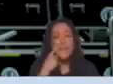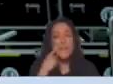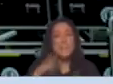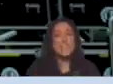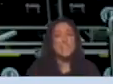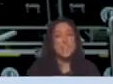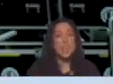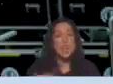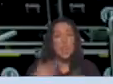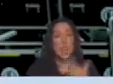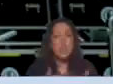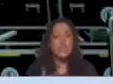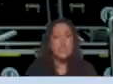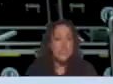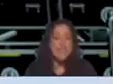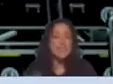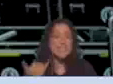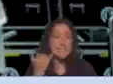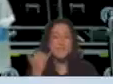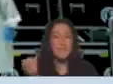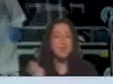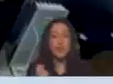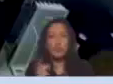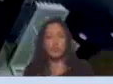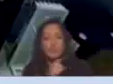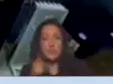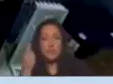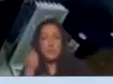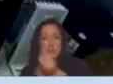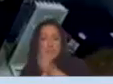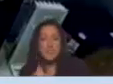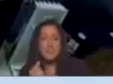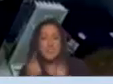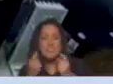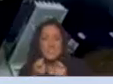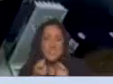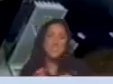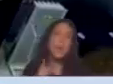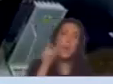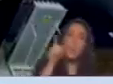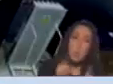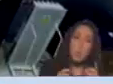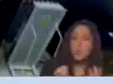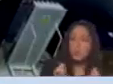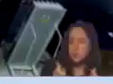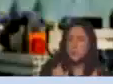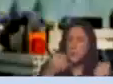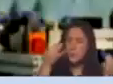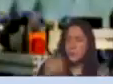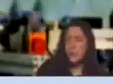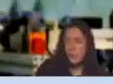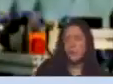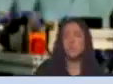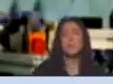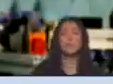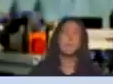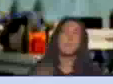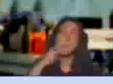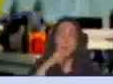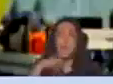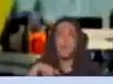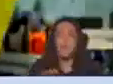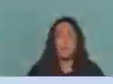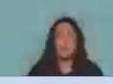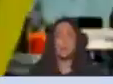tecnologías ya están obsoletas y deben ser reemplazadas y cuáles Todavía están funcionales por ejemplo